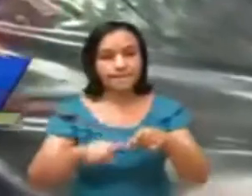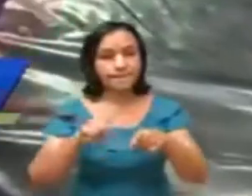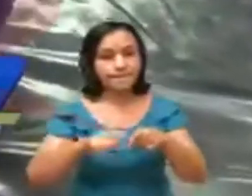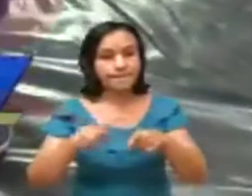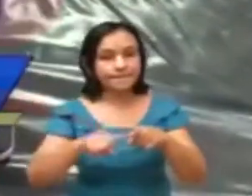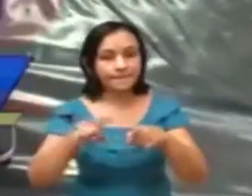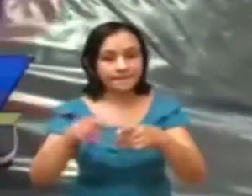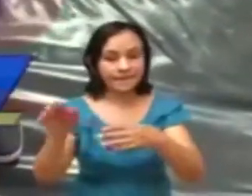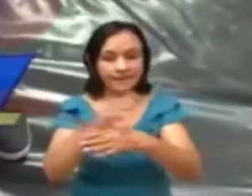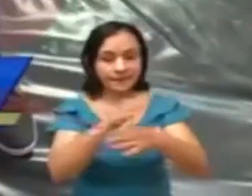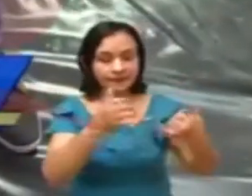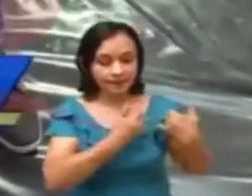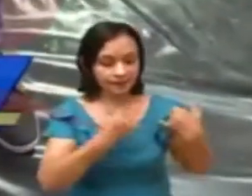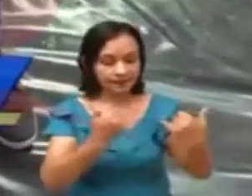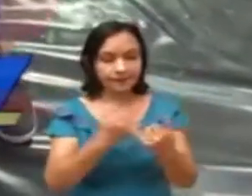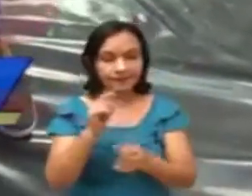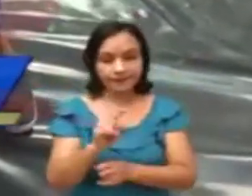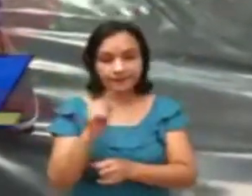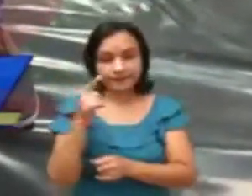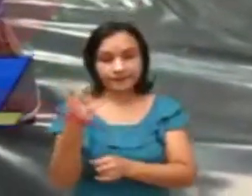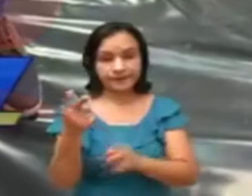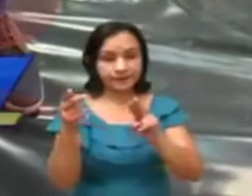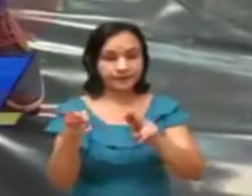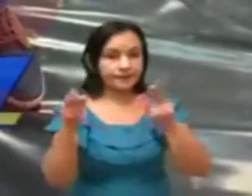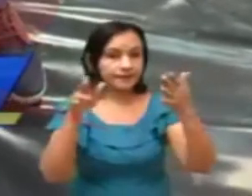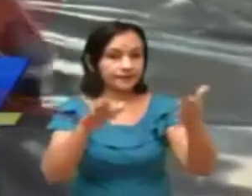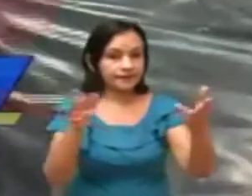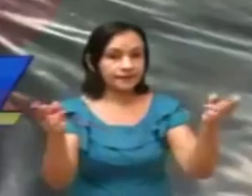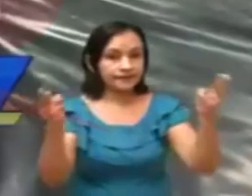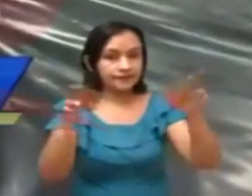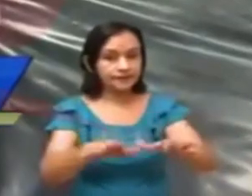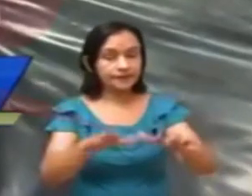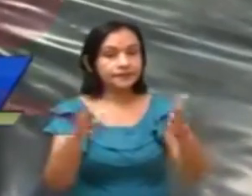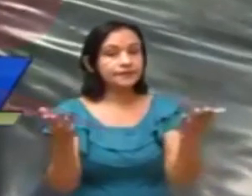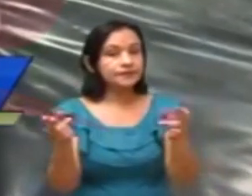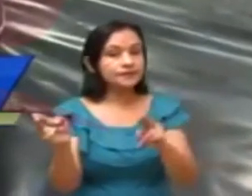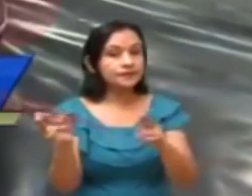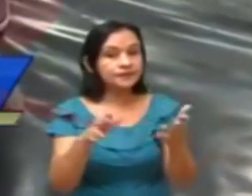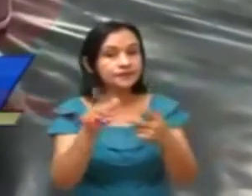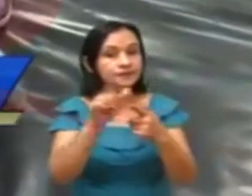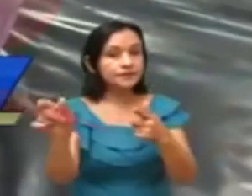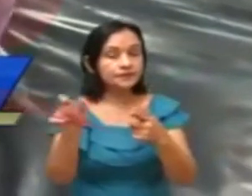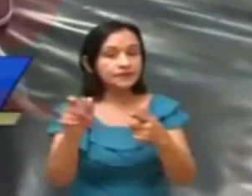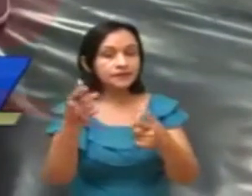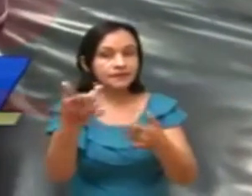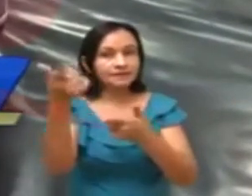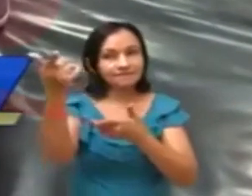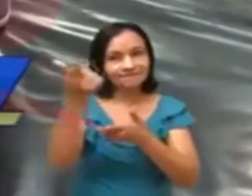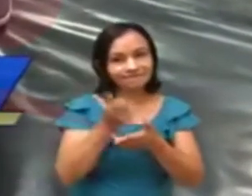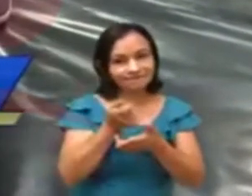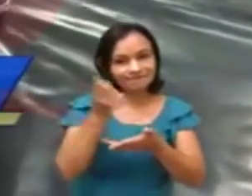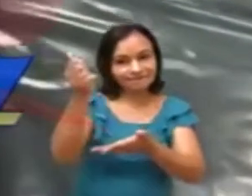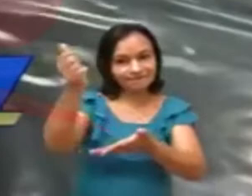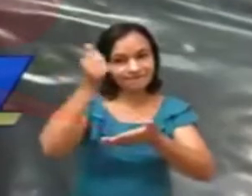a las instituciones del Estado. El 17 de noviembre se anunció que van a dar ya el aguinaldo, entonces tenemos el